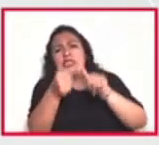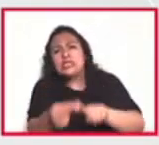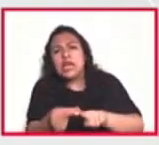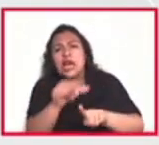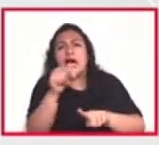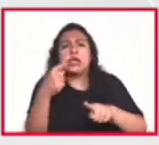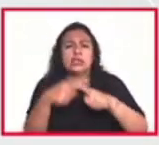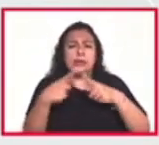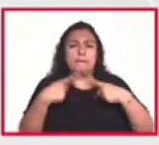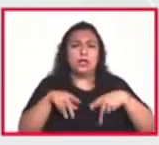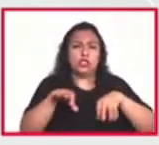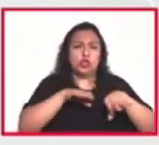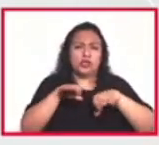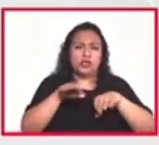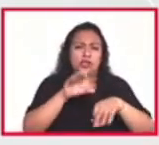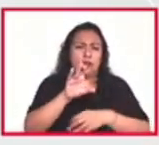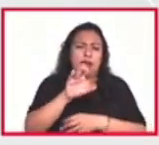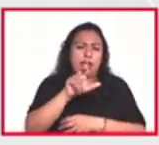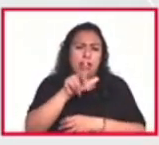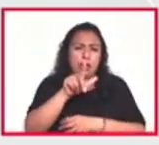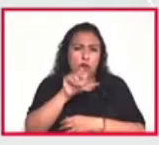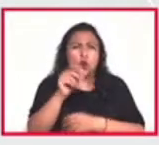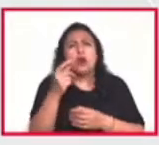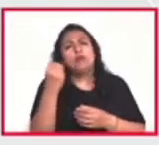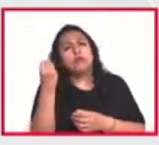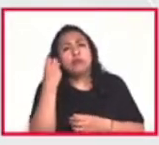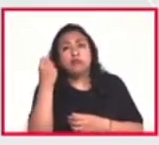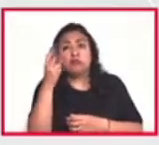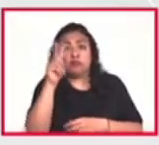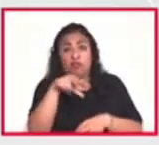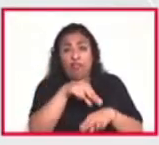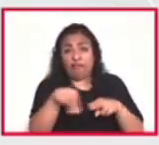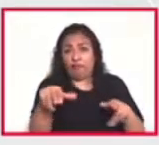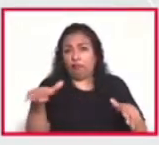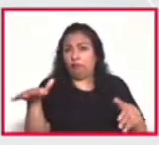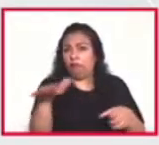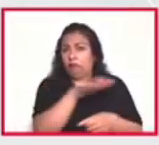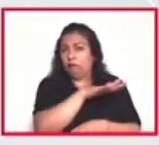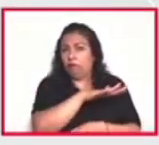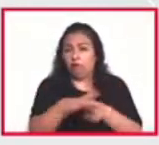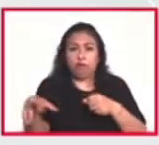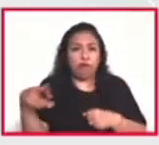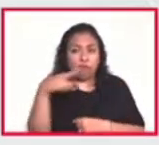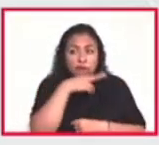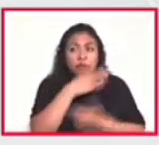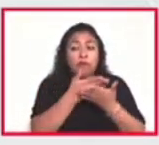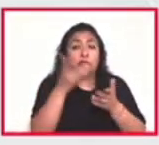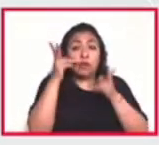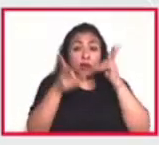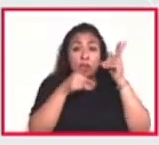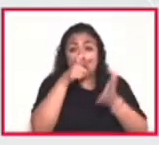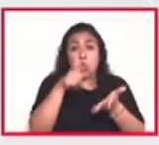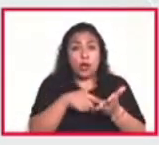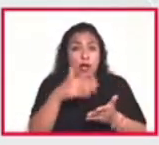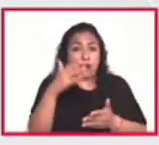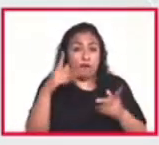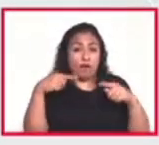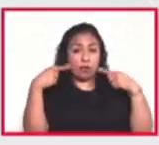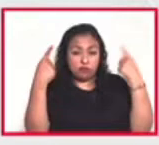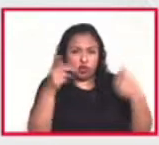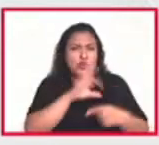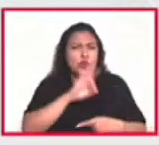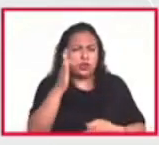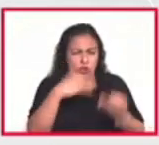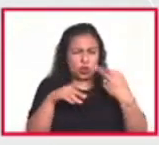del club y también charlas. Las entradas se agotan rápidamente. Ahora visitar este espacio tan famoso es posible para todo